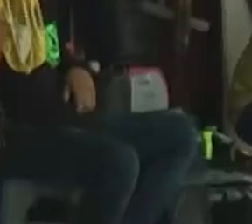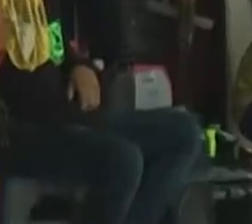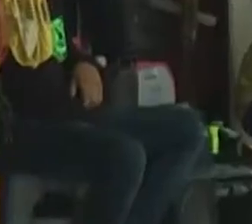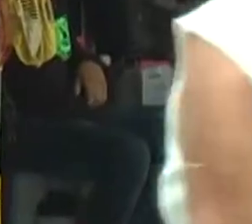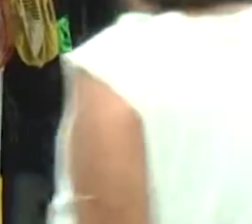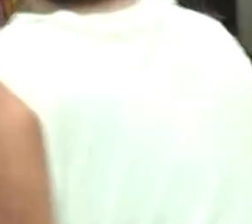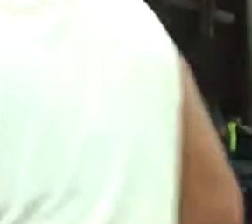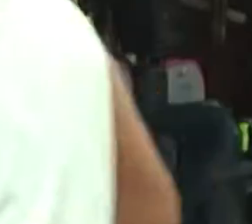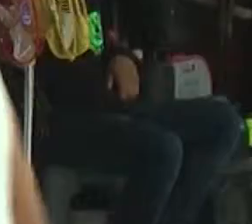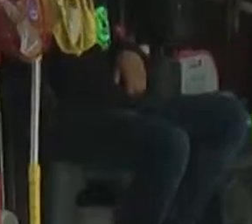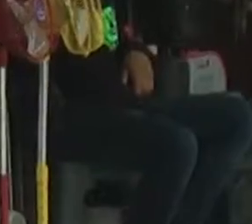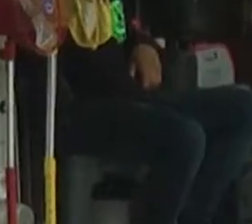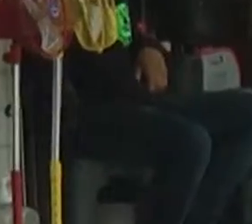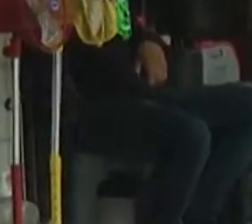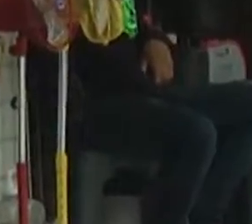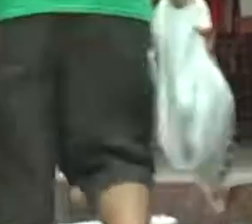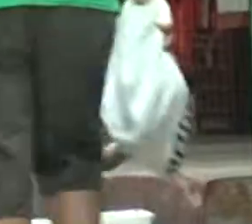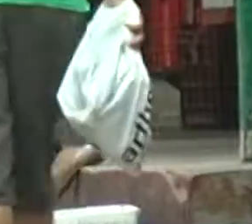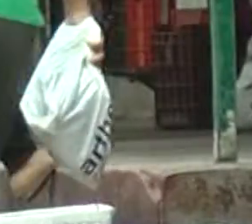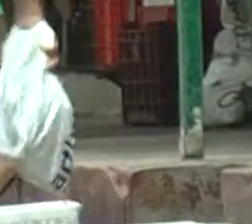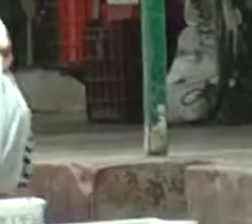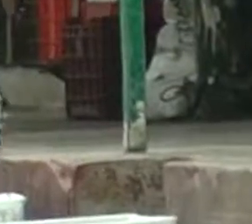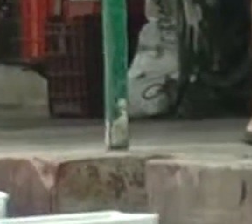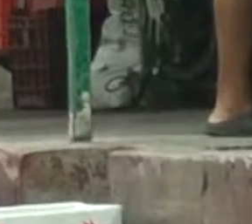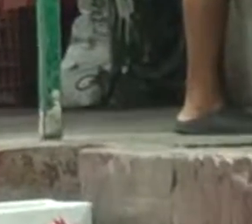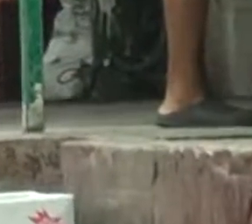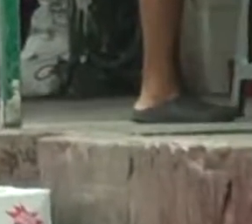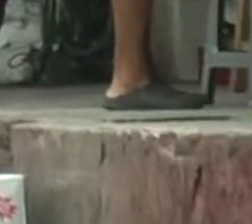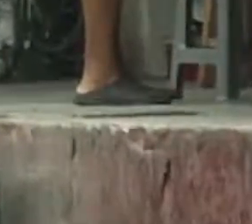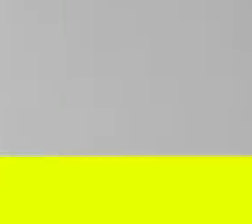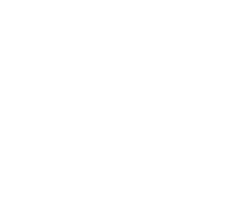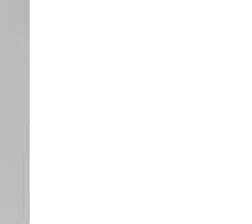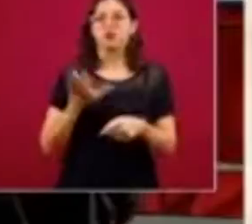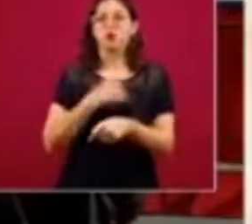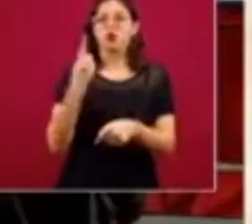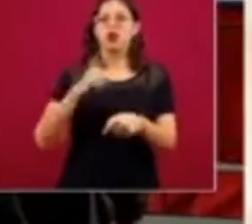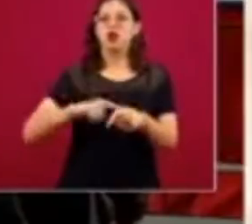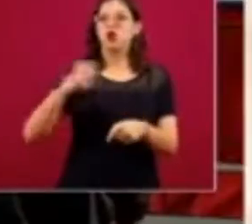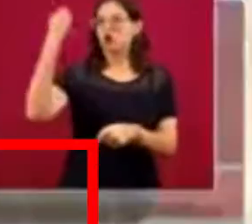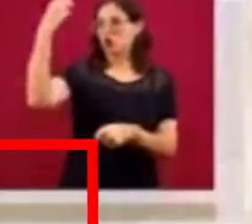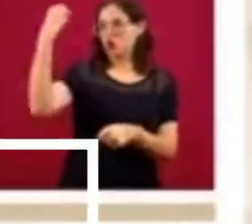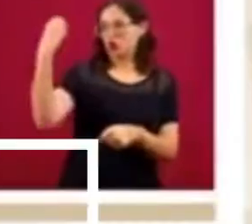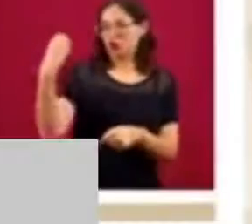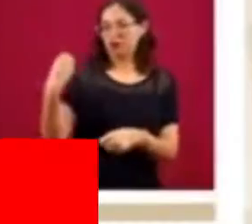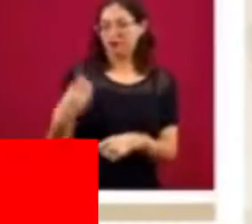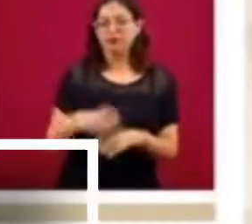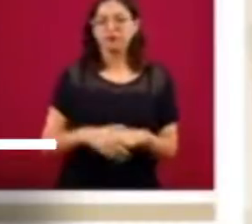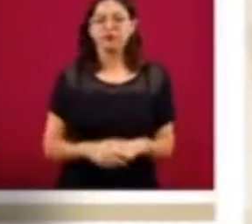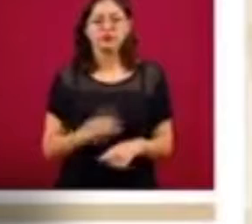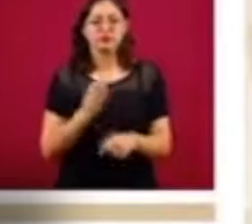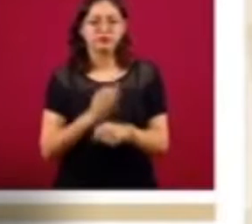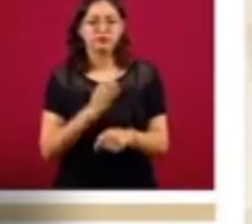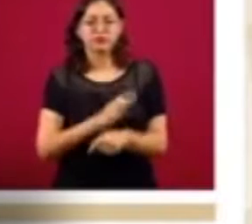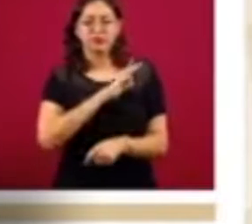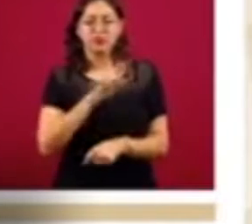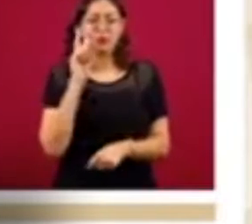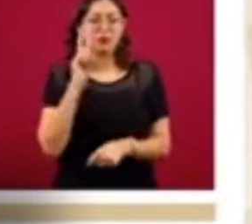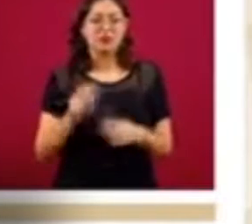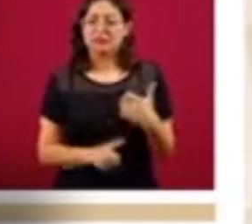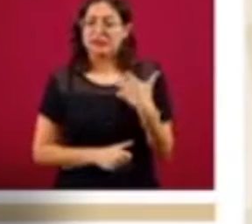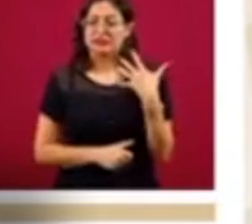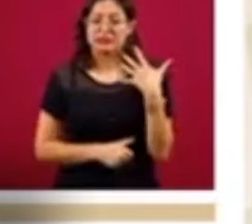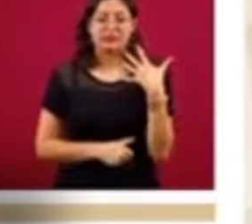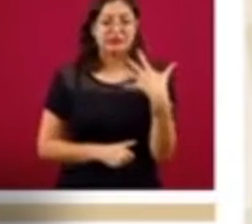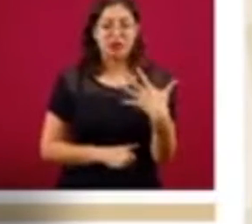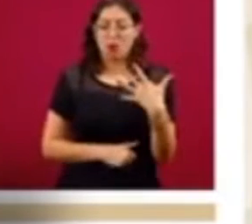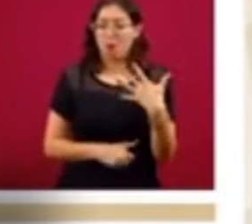detalló el subsecretario de Prevención y Promoción de la Salud, Hugo López-Gatell. Aquí están los cinco que tienen la máxima incidencia a la